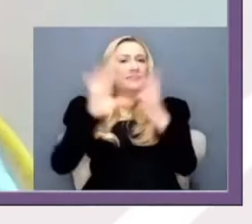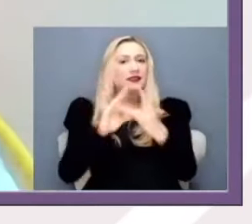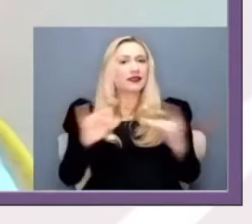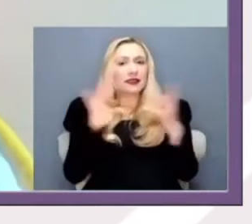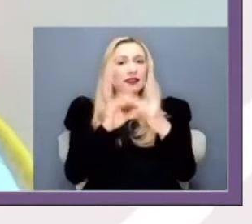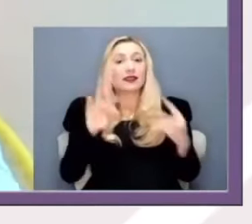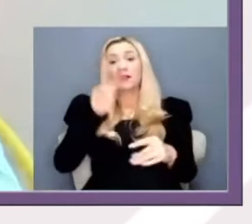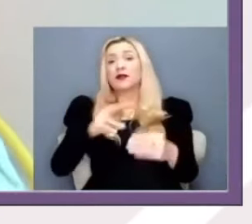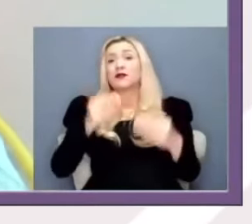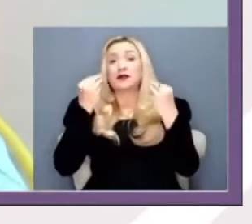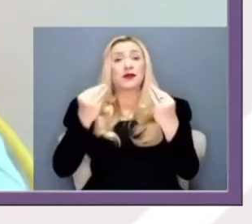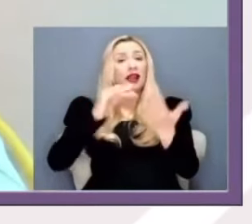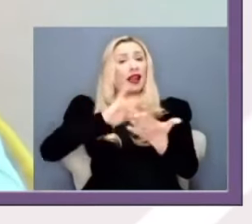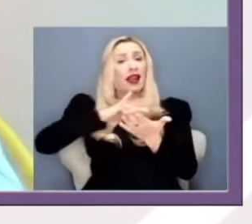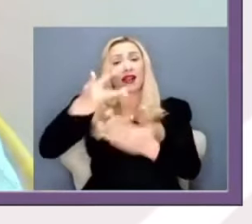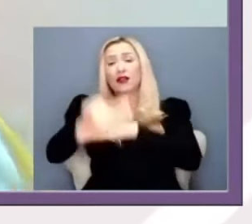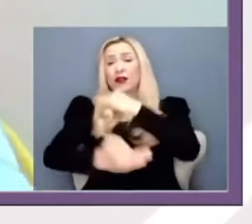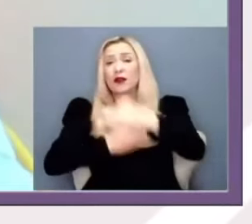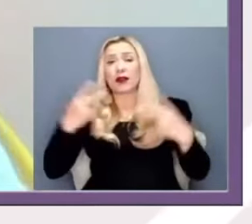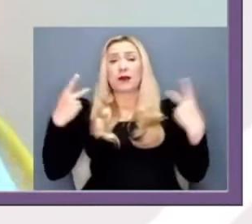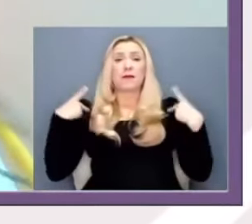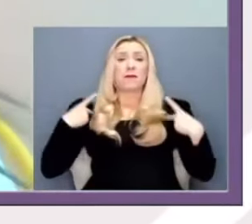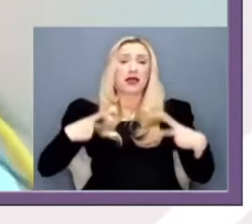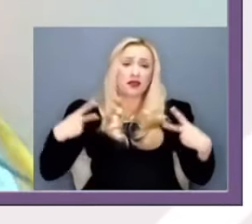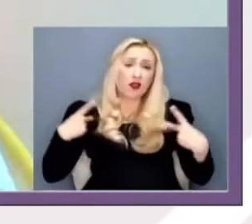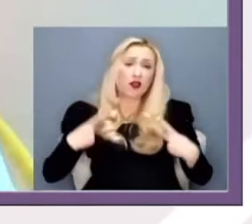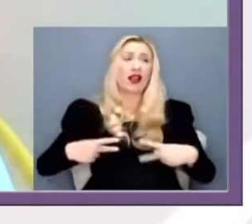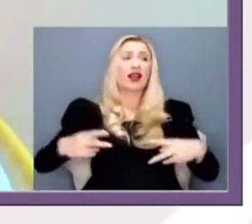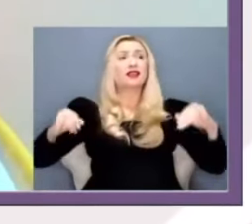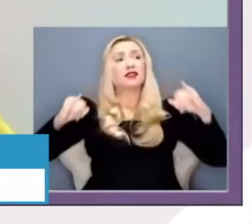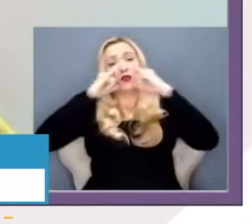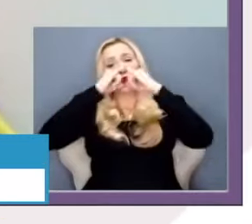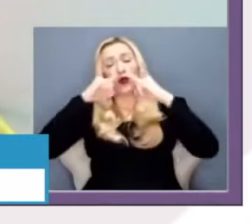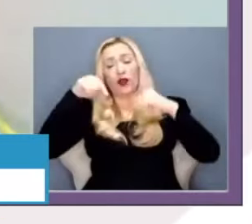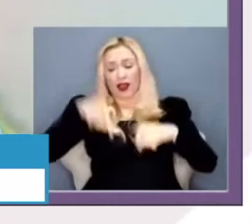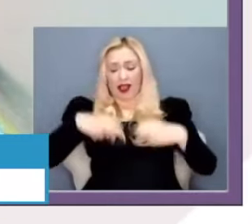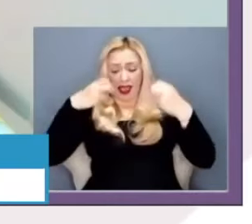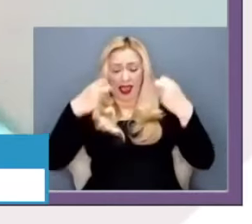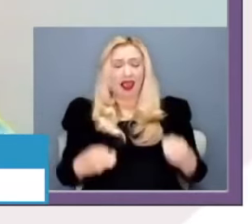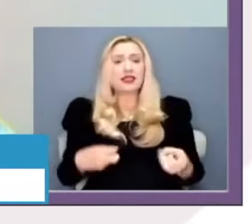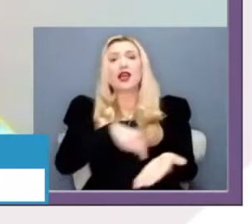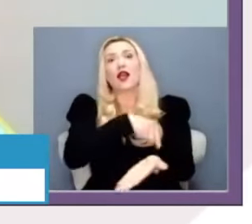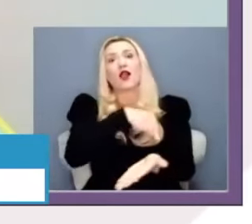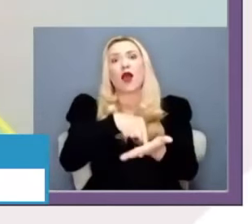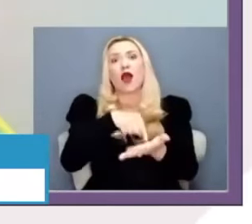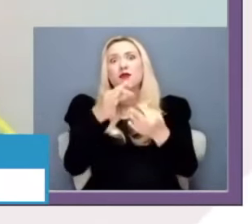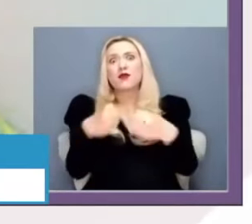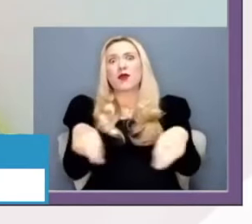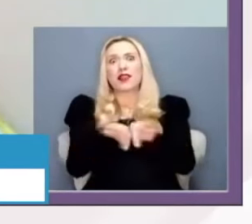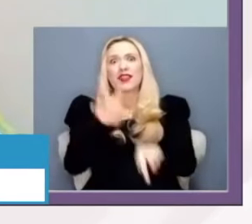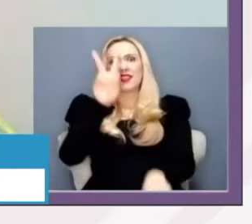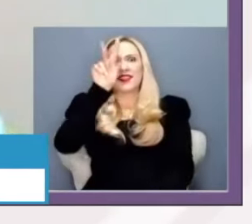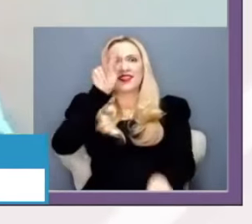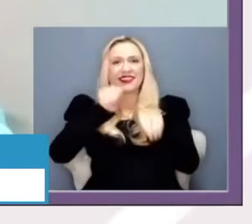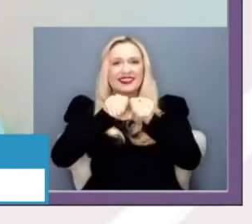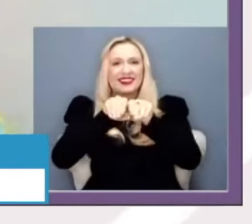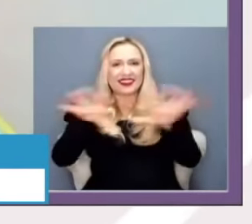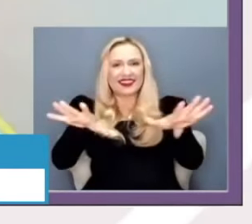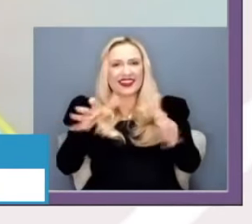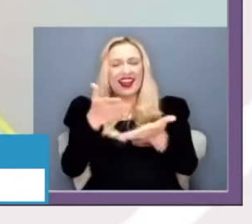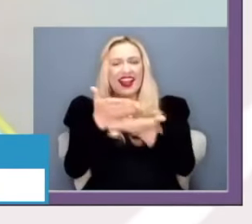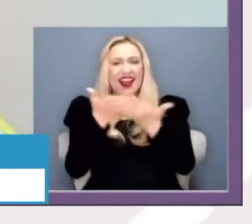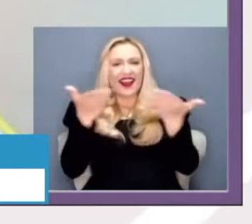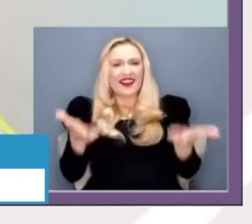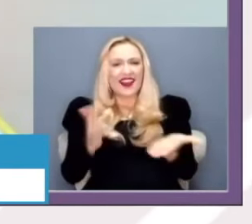que agradezco a todas las personas e instituciones que hacen posible este importante espacio diverso en el que hoy nos saludamos.